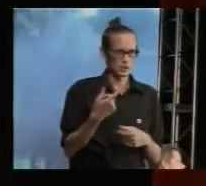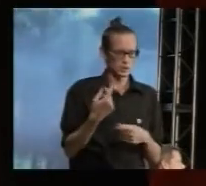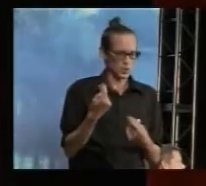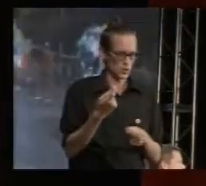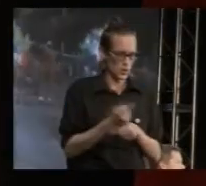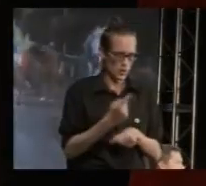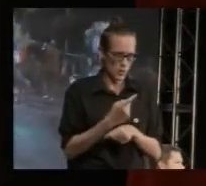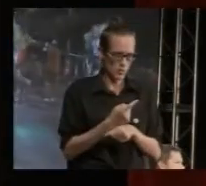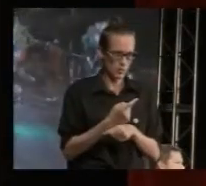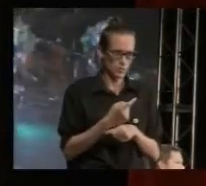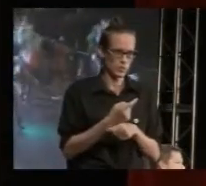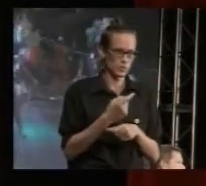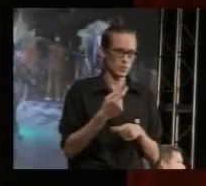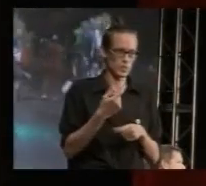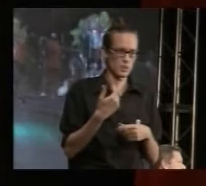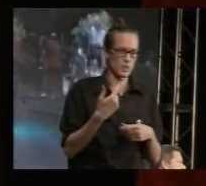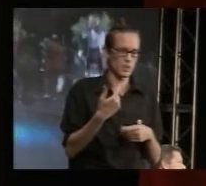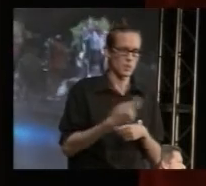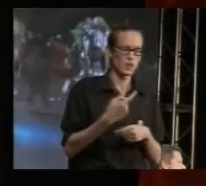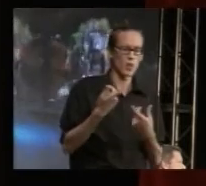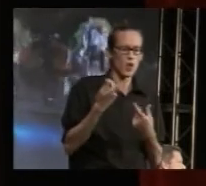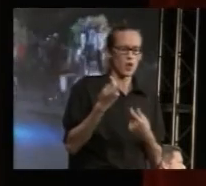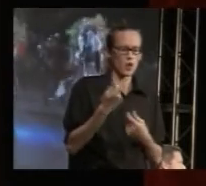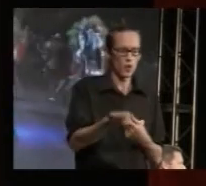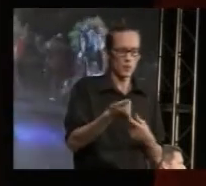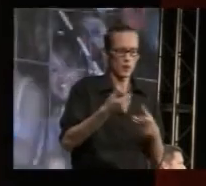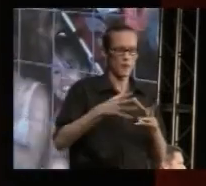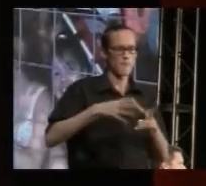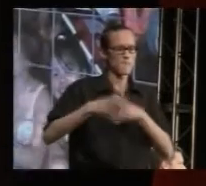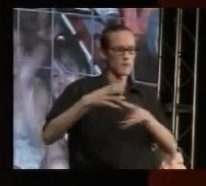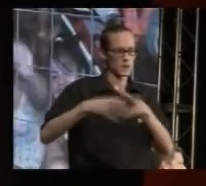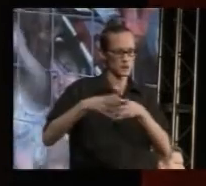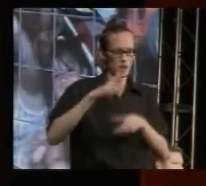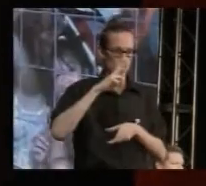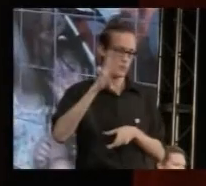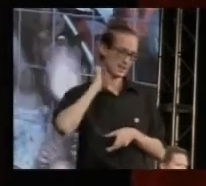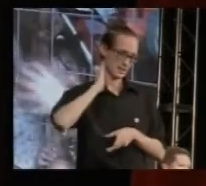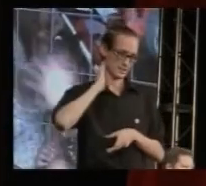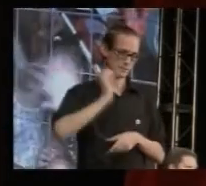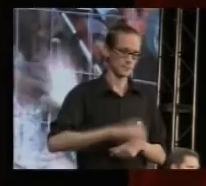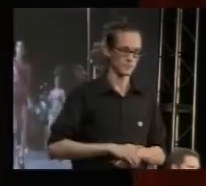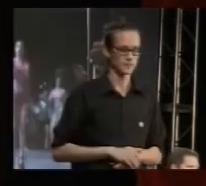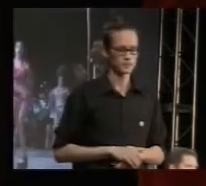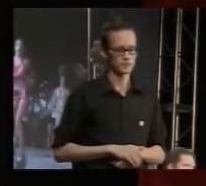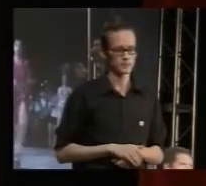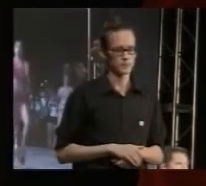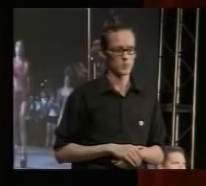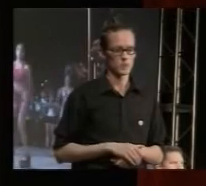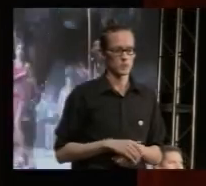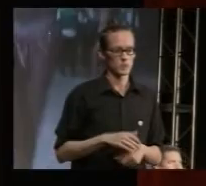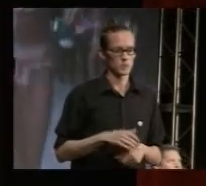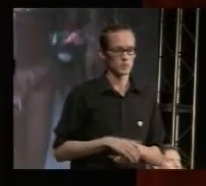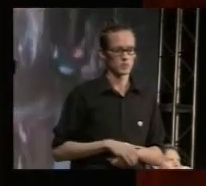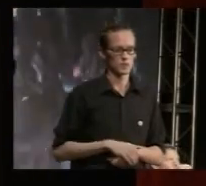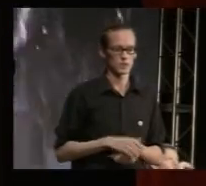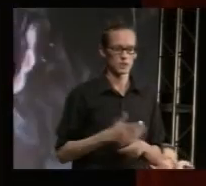hicimos en el año 16. De igual manera, llevamos adelante el Programa Operativo Integral de Servicios, mediante el cual y coordinando con las